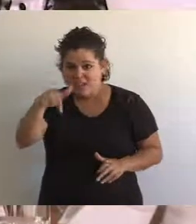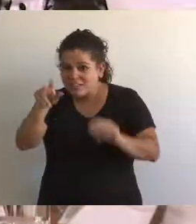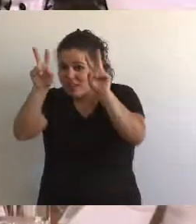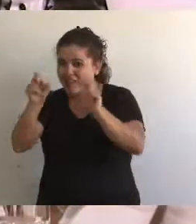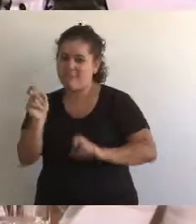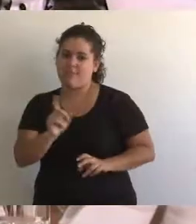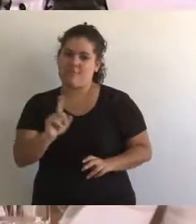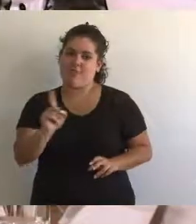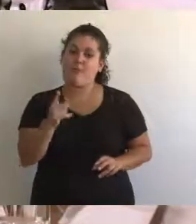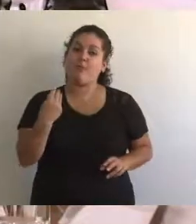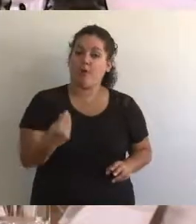esto no. ¿Por qué?